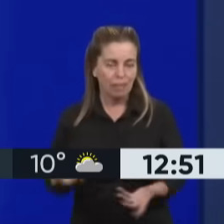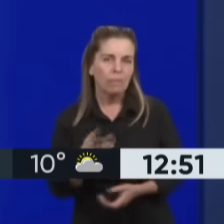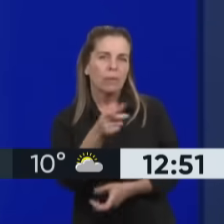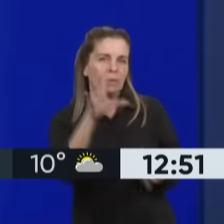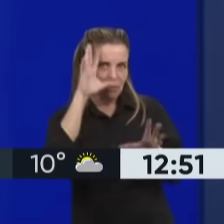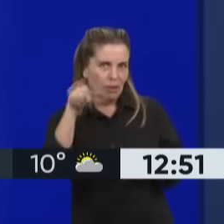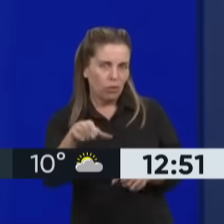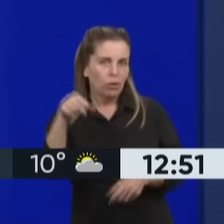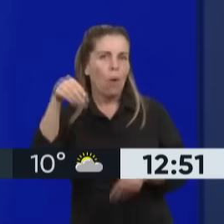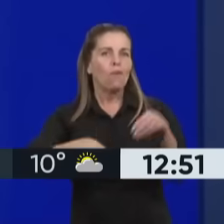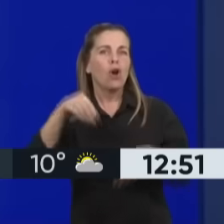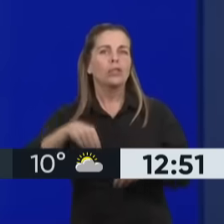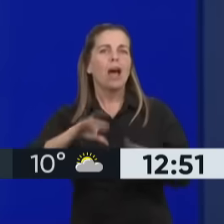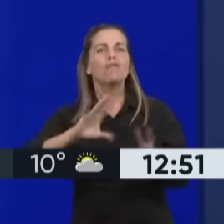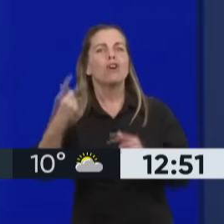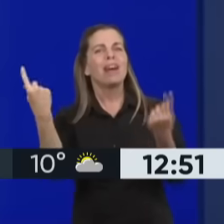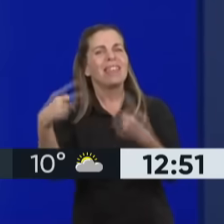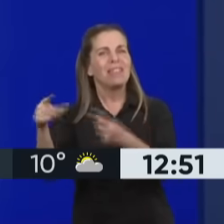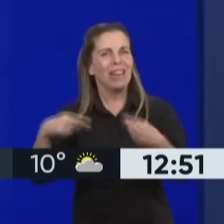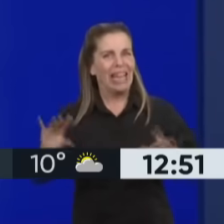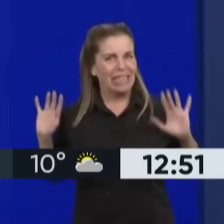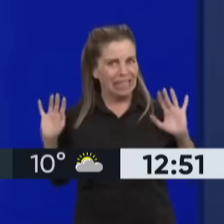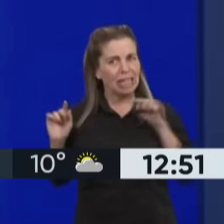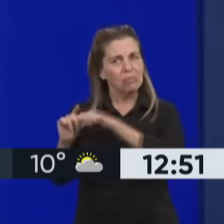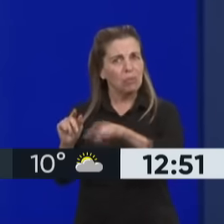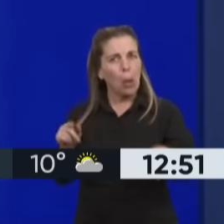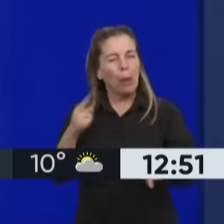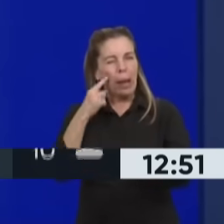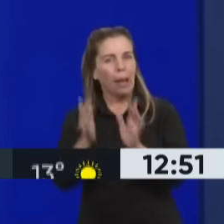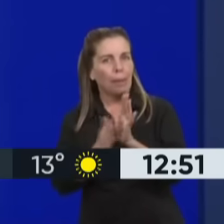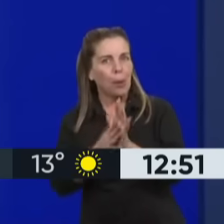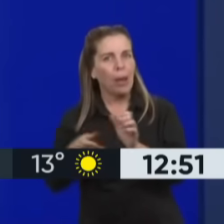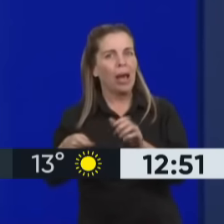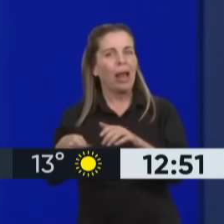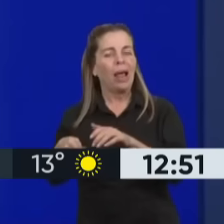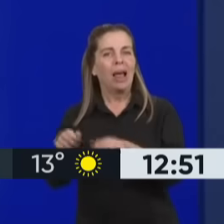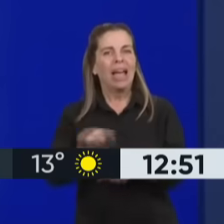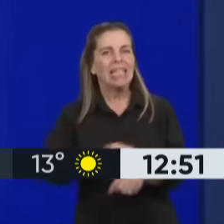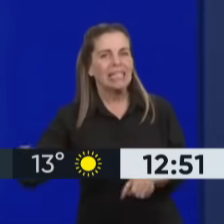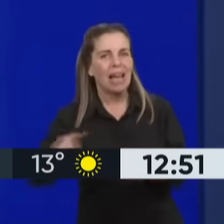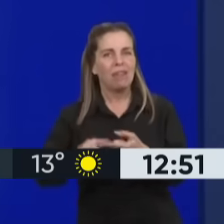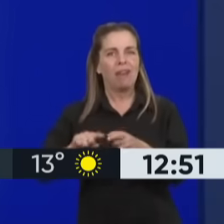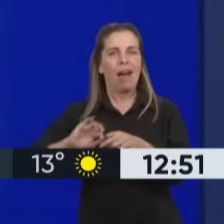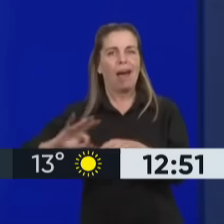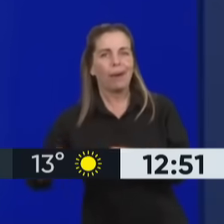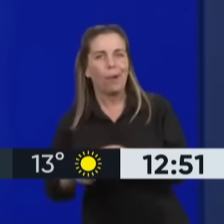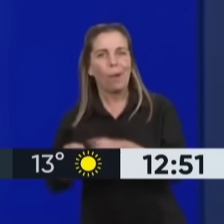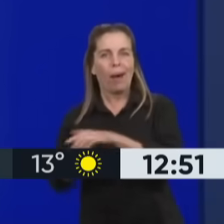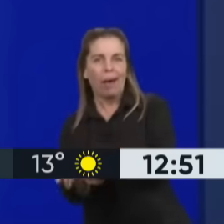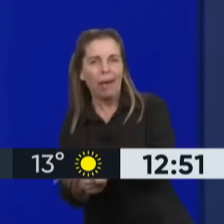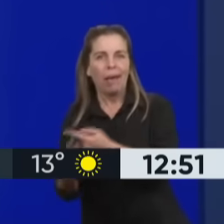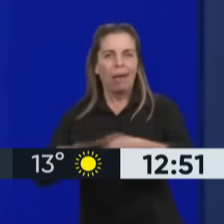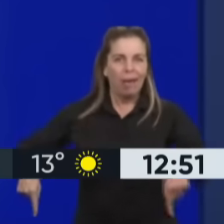distinta, digamos, van a intentar todo tipo de fraude, el voto cadena, la urna embarazada,